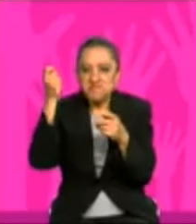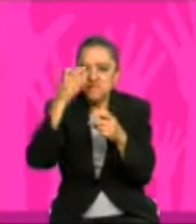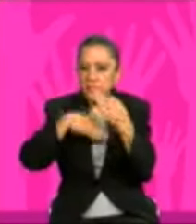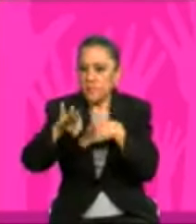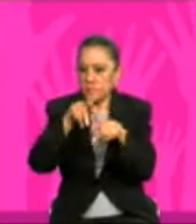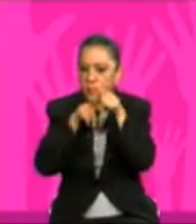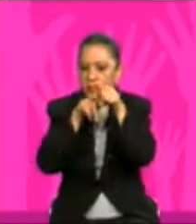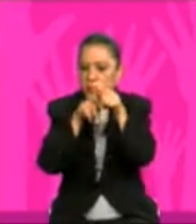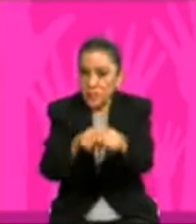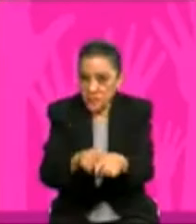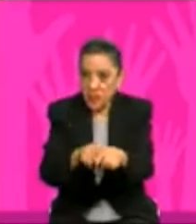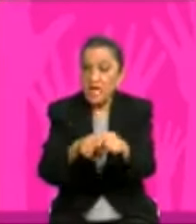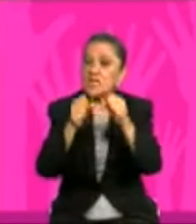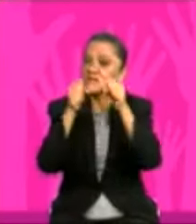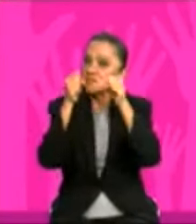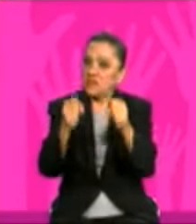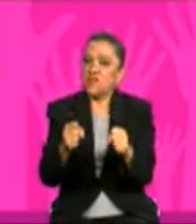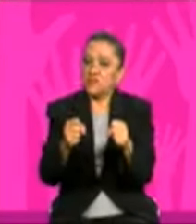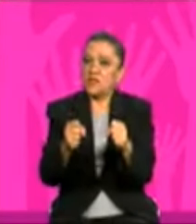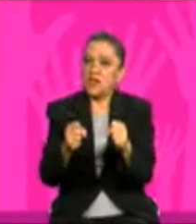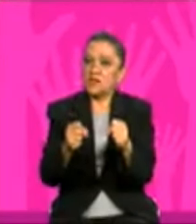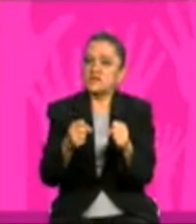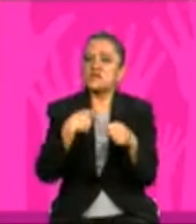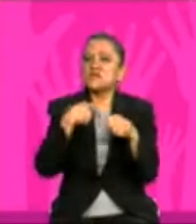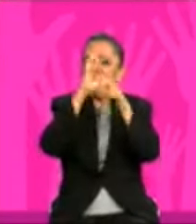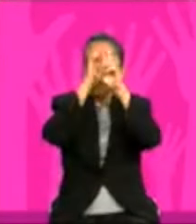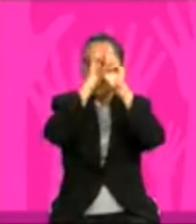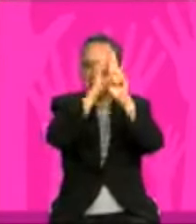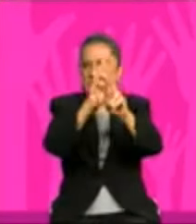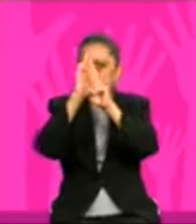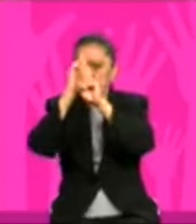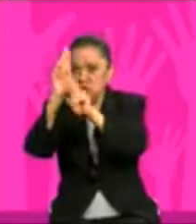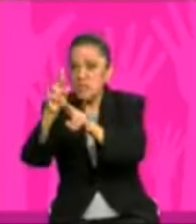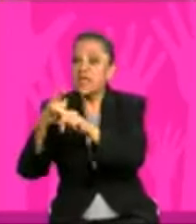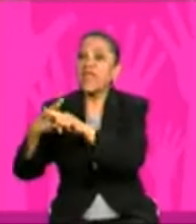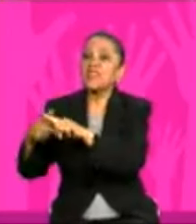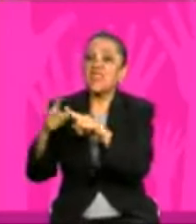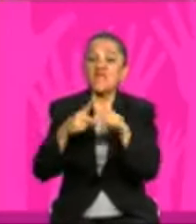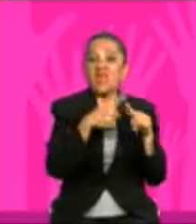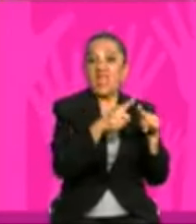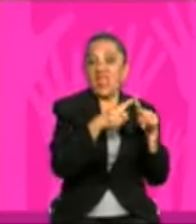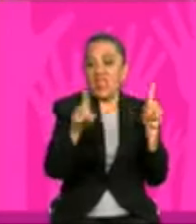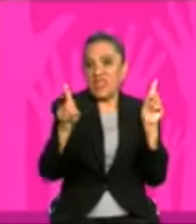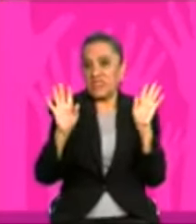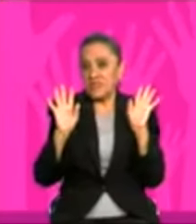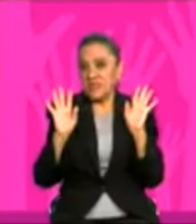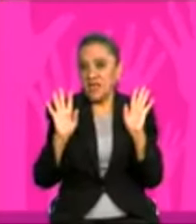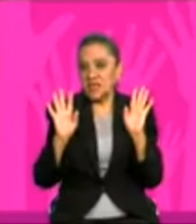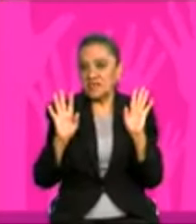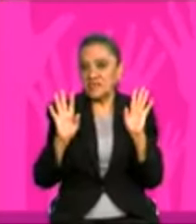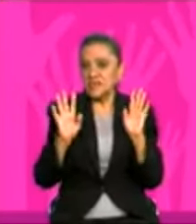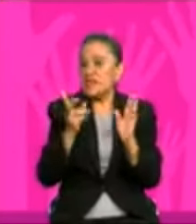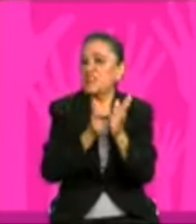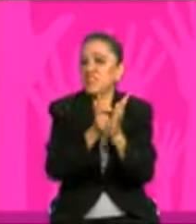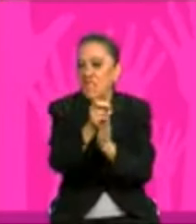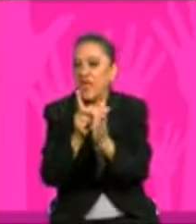se fortalezcan. Respetaremos la diversidad, seremos un gobierno de